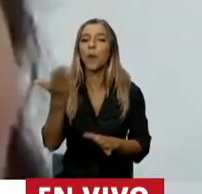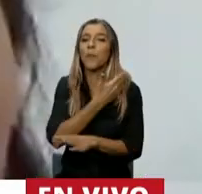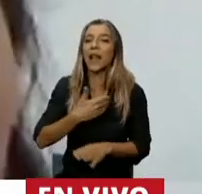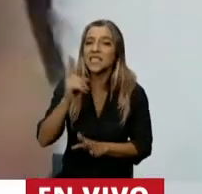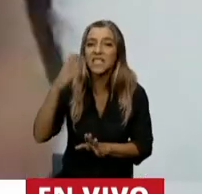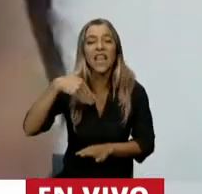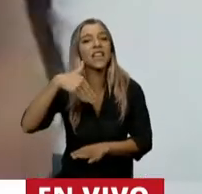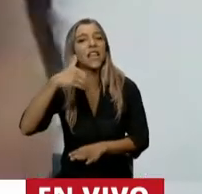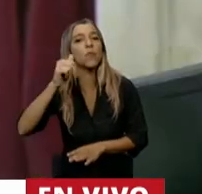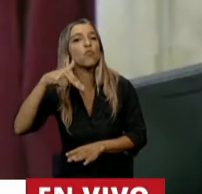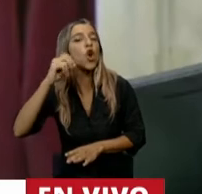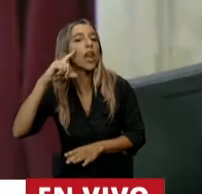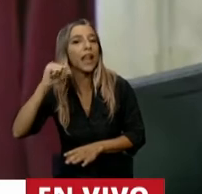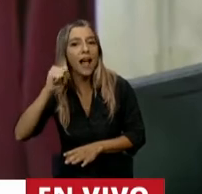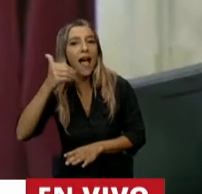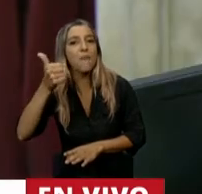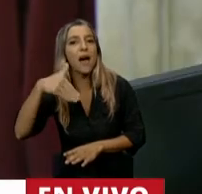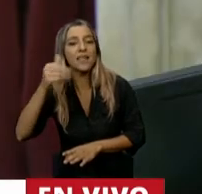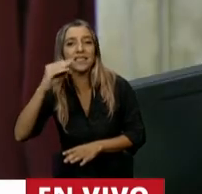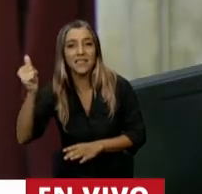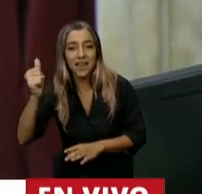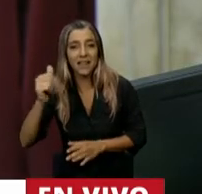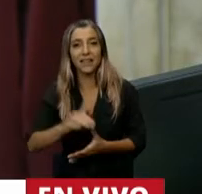Presidente, soy Mónica Macha. Sí.